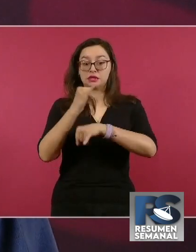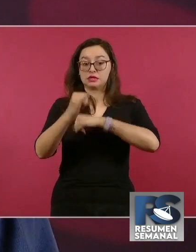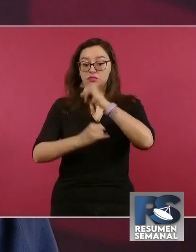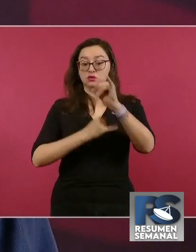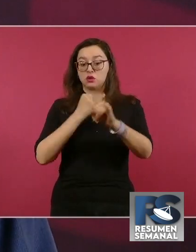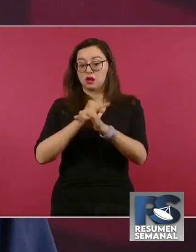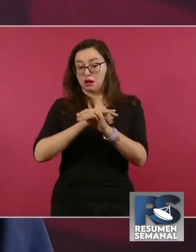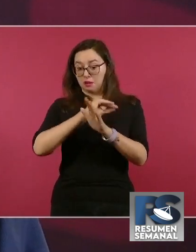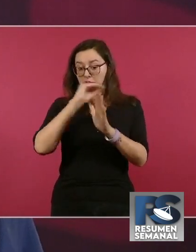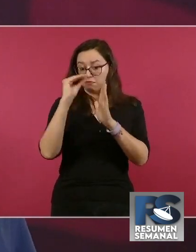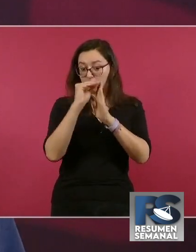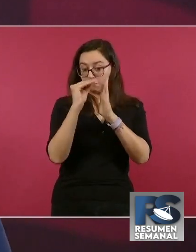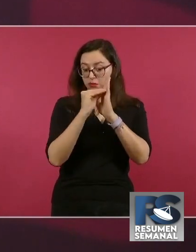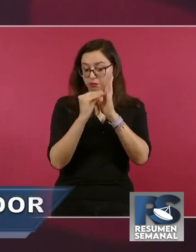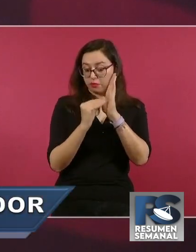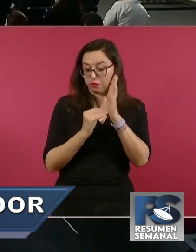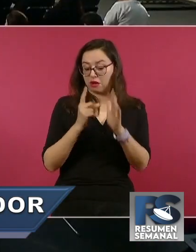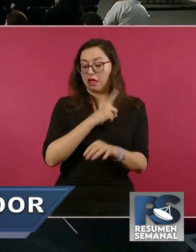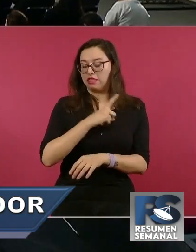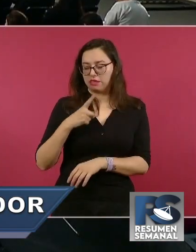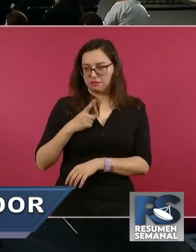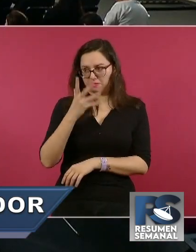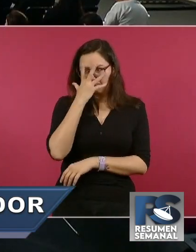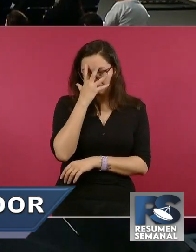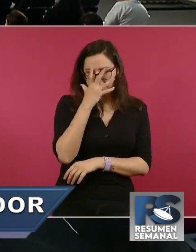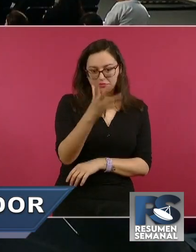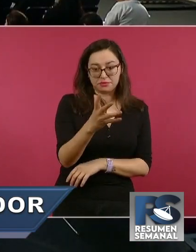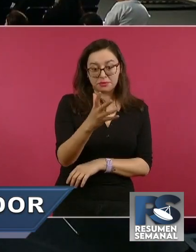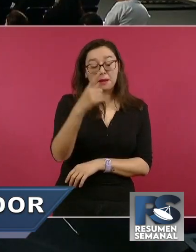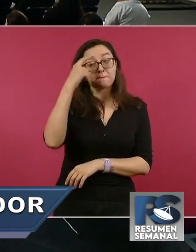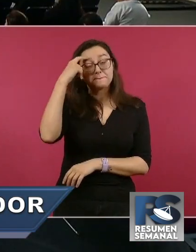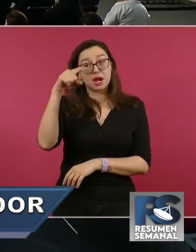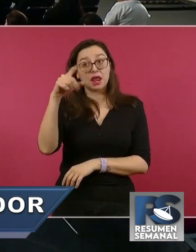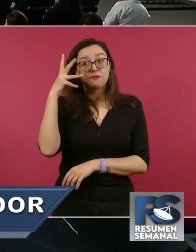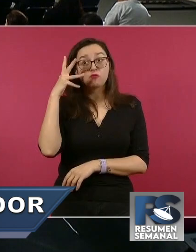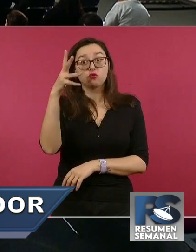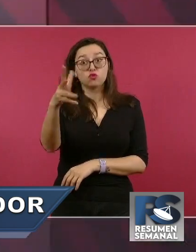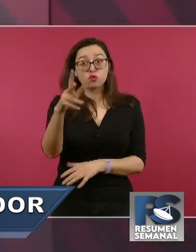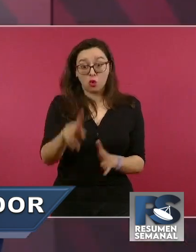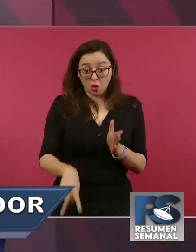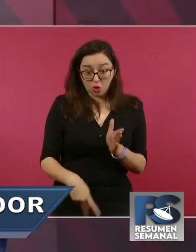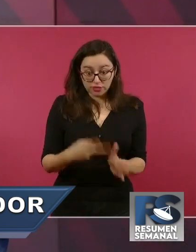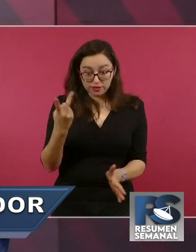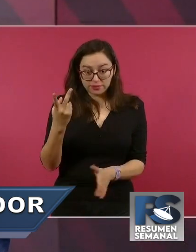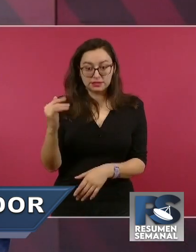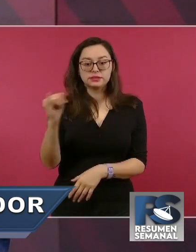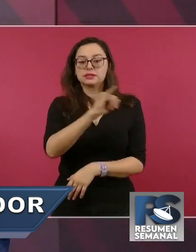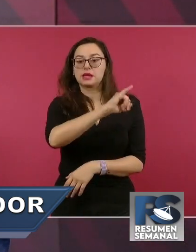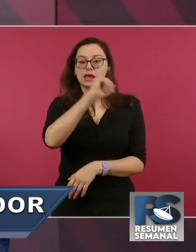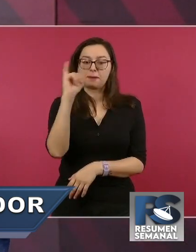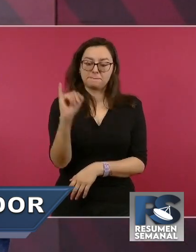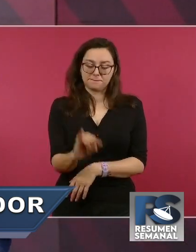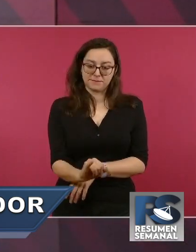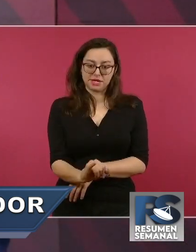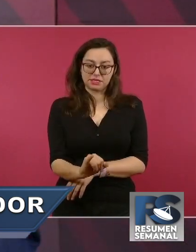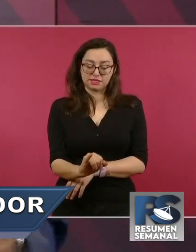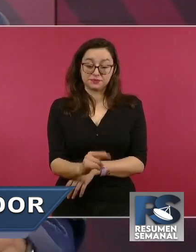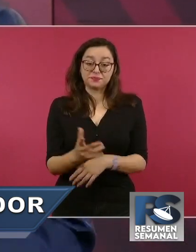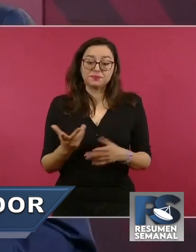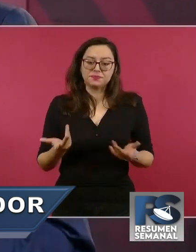ninguna nación estamos planteando algo que ojalá y se logre